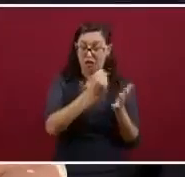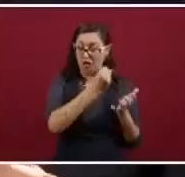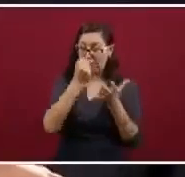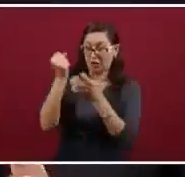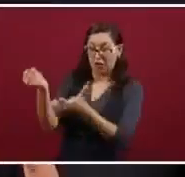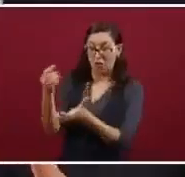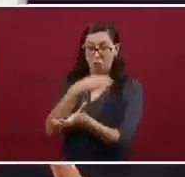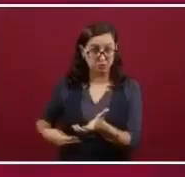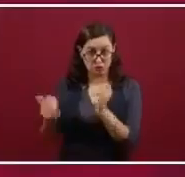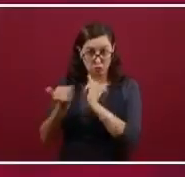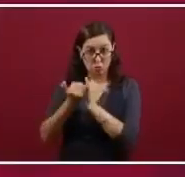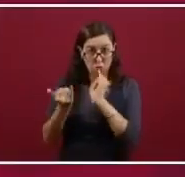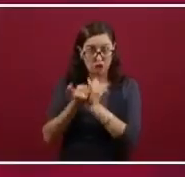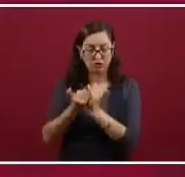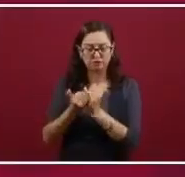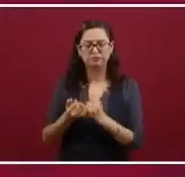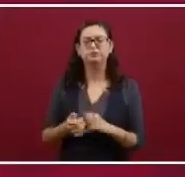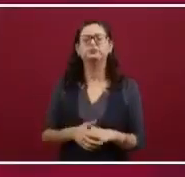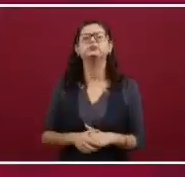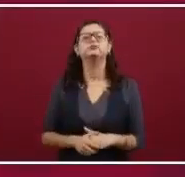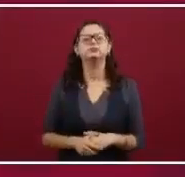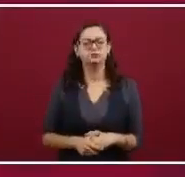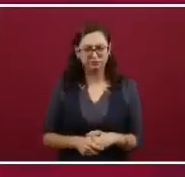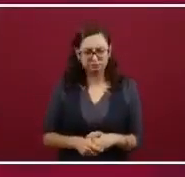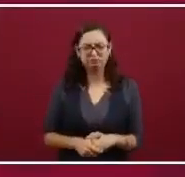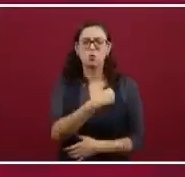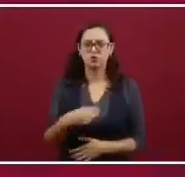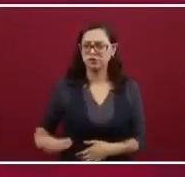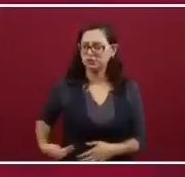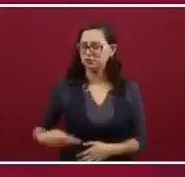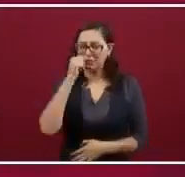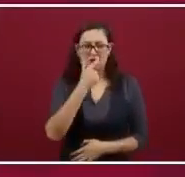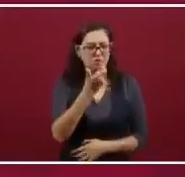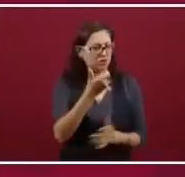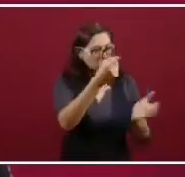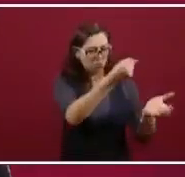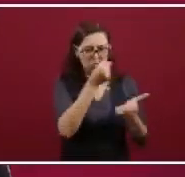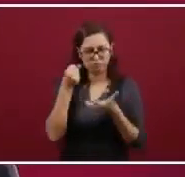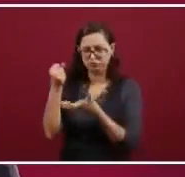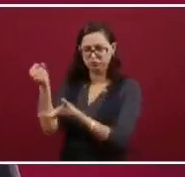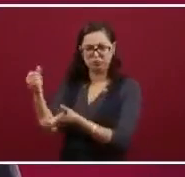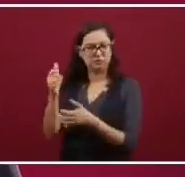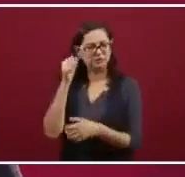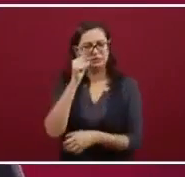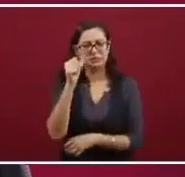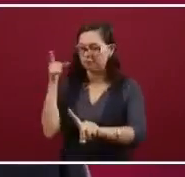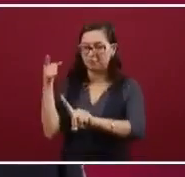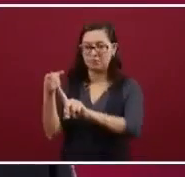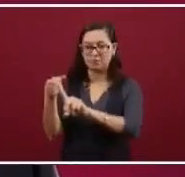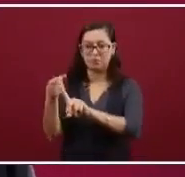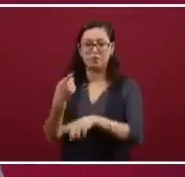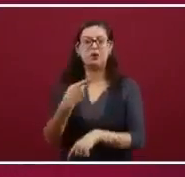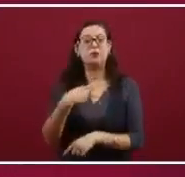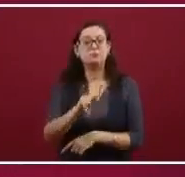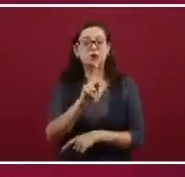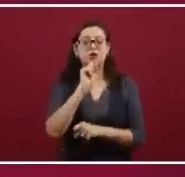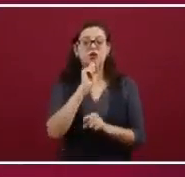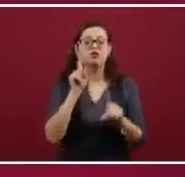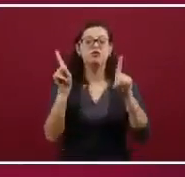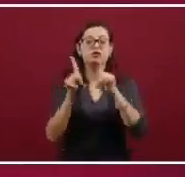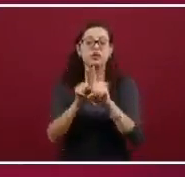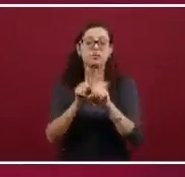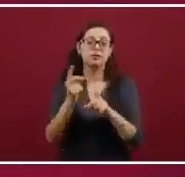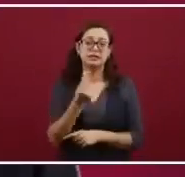el compromiso ahora, desde luego siempre va a ser a municipios pobres como eje principal, pero también queremos